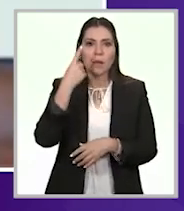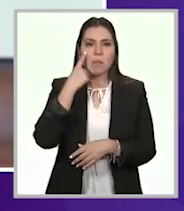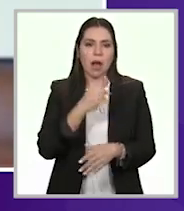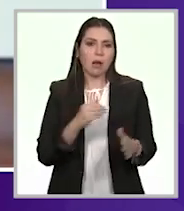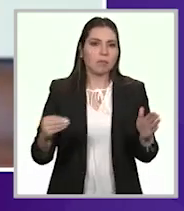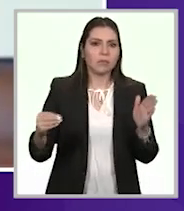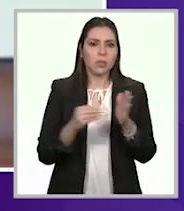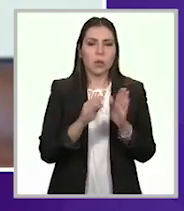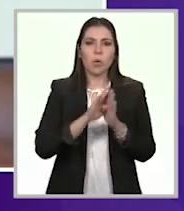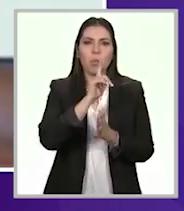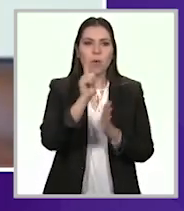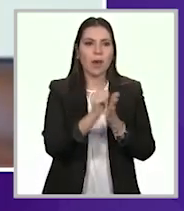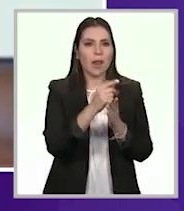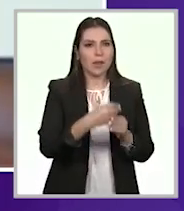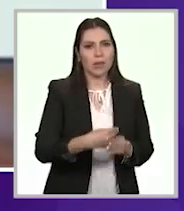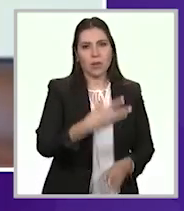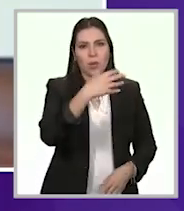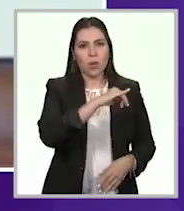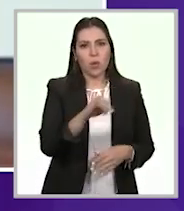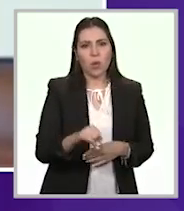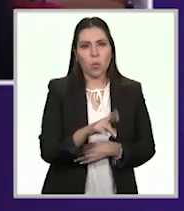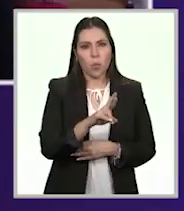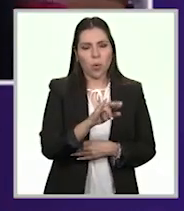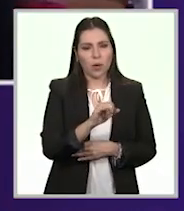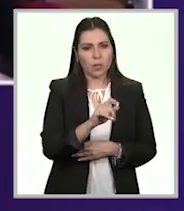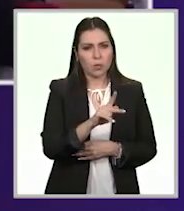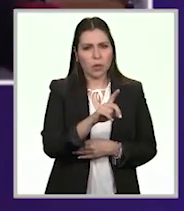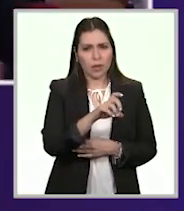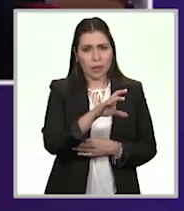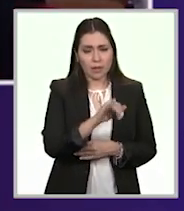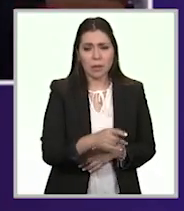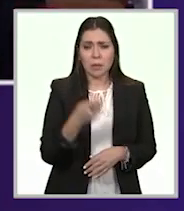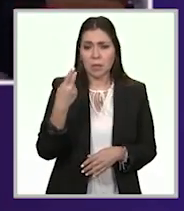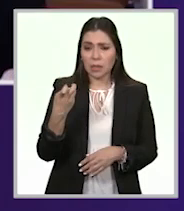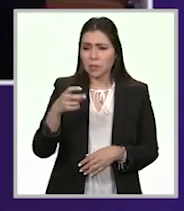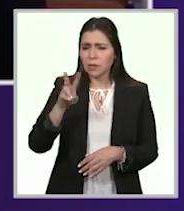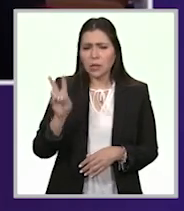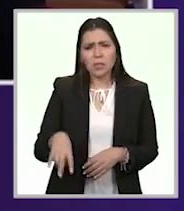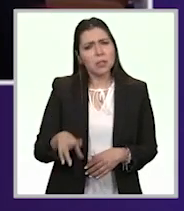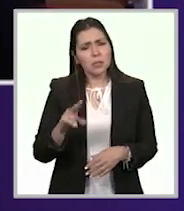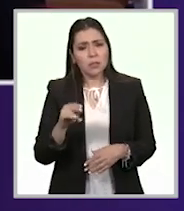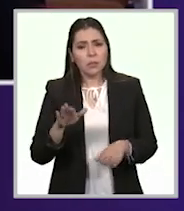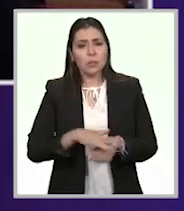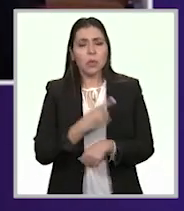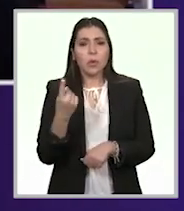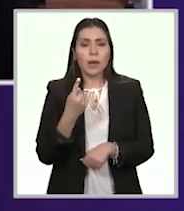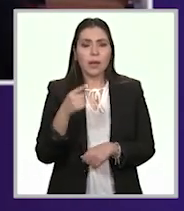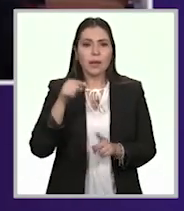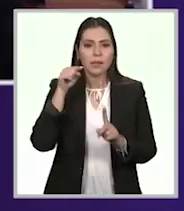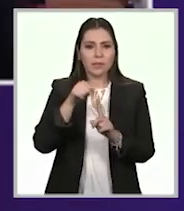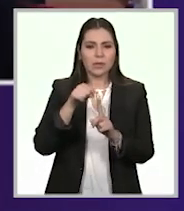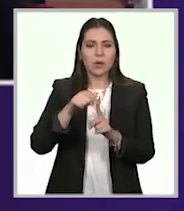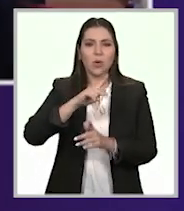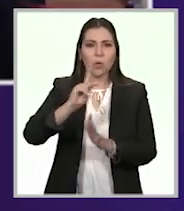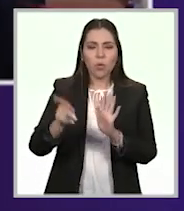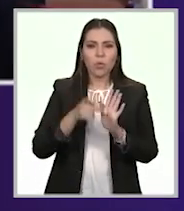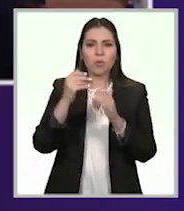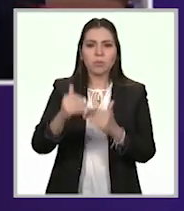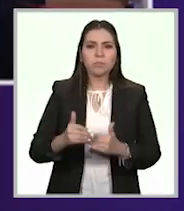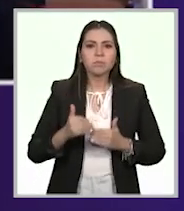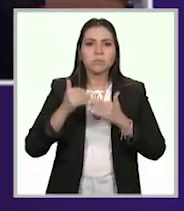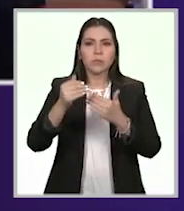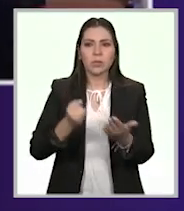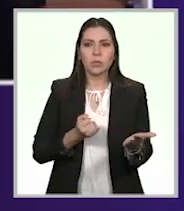no necesariamente es cierto, porque de la mano con esta eliminación del sistema de reiteración, pues hay